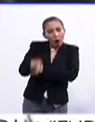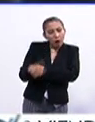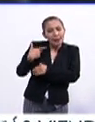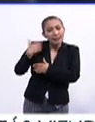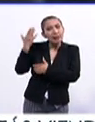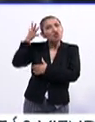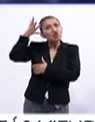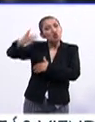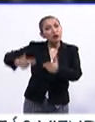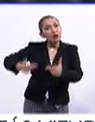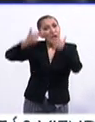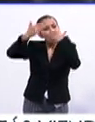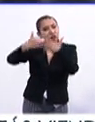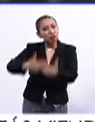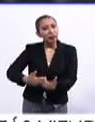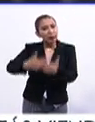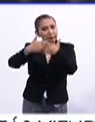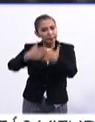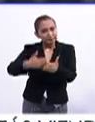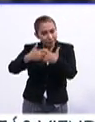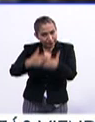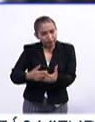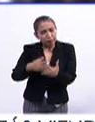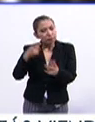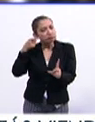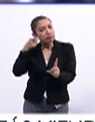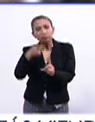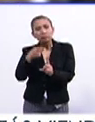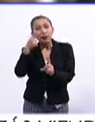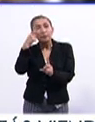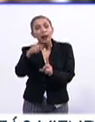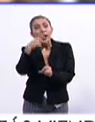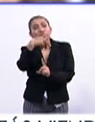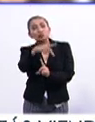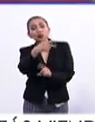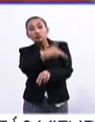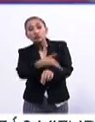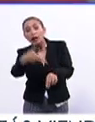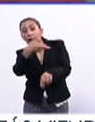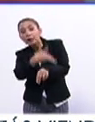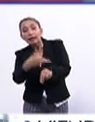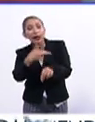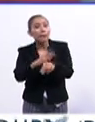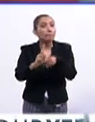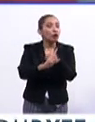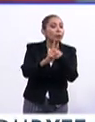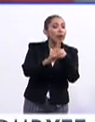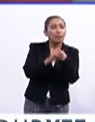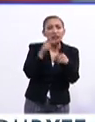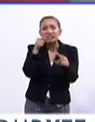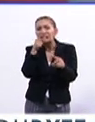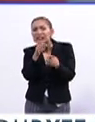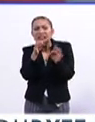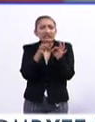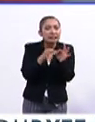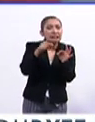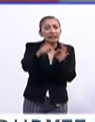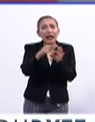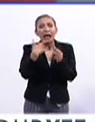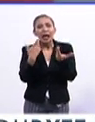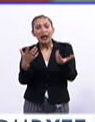emprendedurismo orientados a solucionar problemas de faces